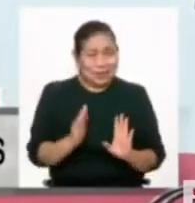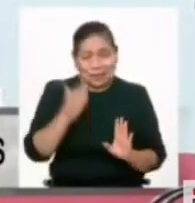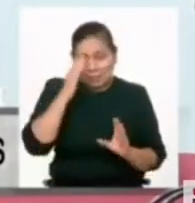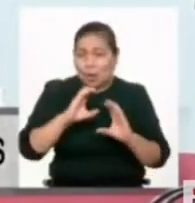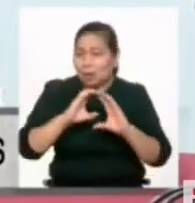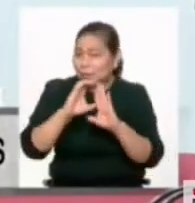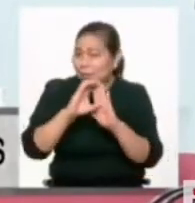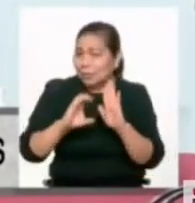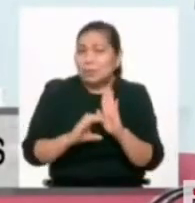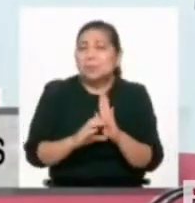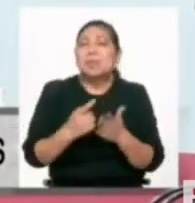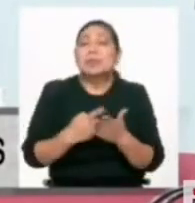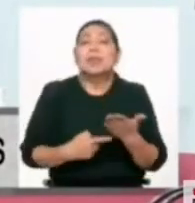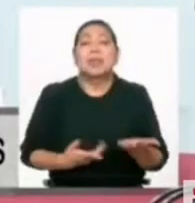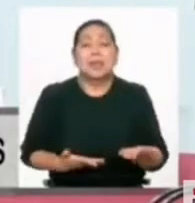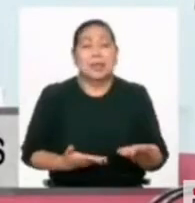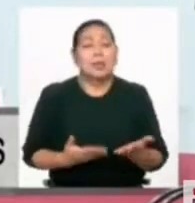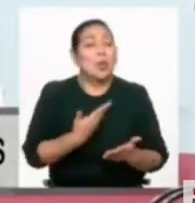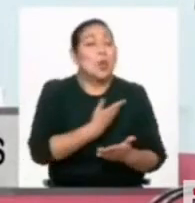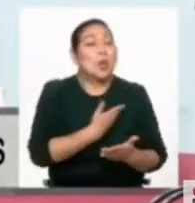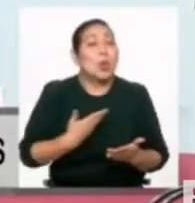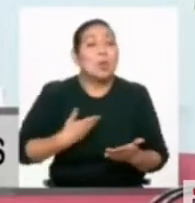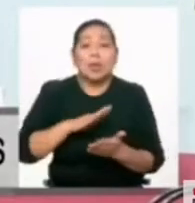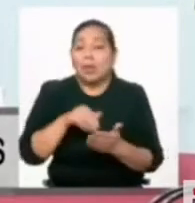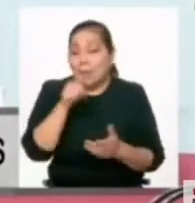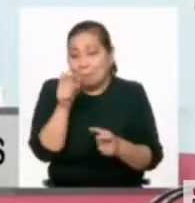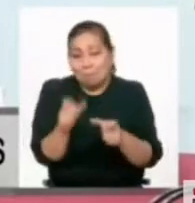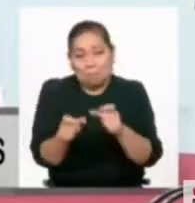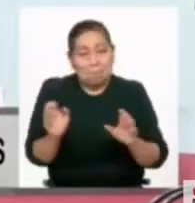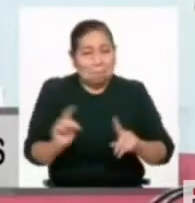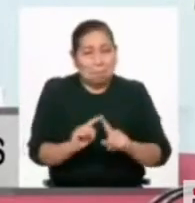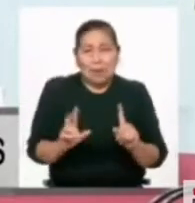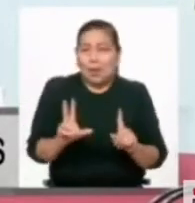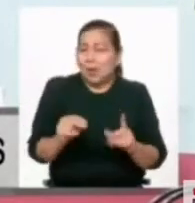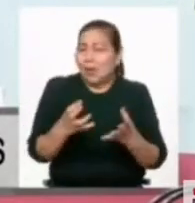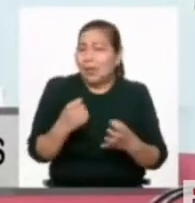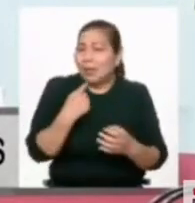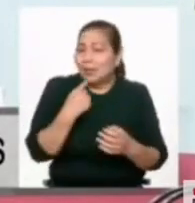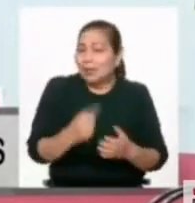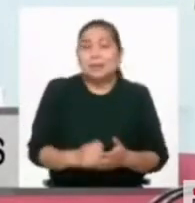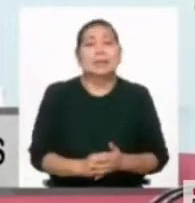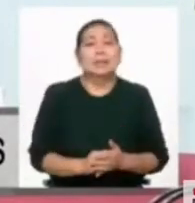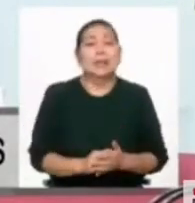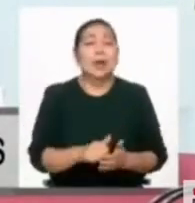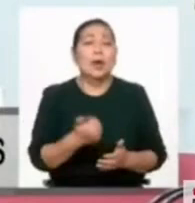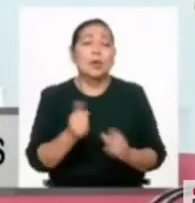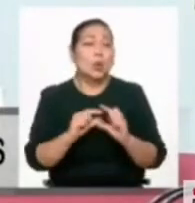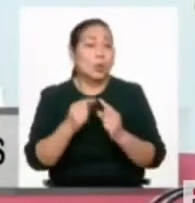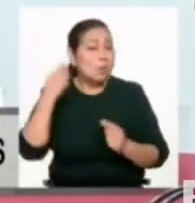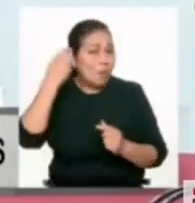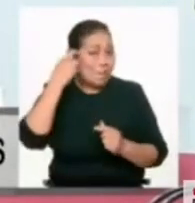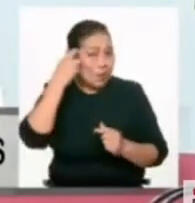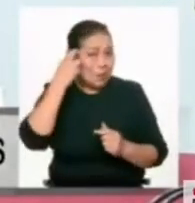Asamblea Constituyente, porque el gobierno es un gobierno de todos los peruanos, pero eso no quiere decir que los otros